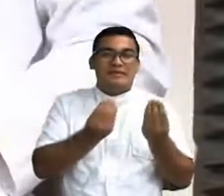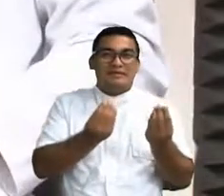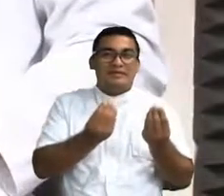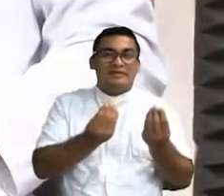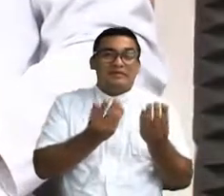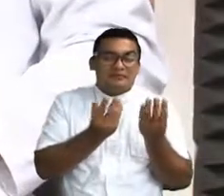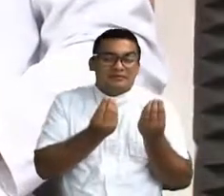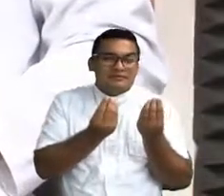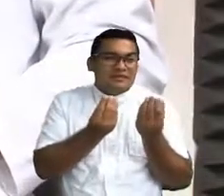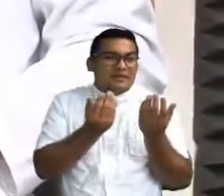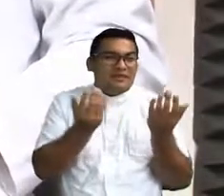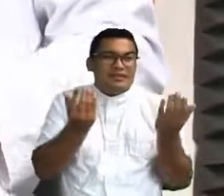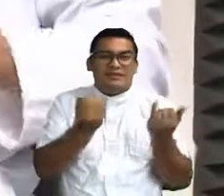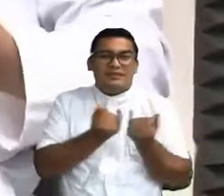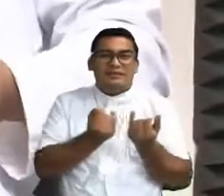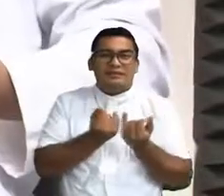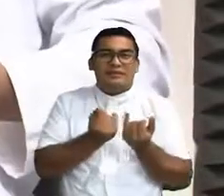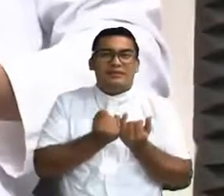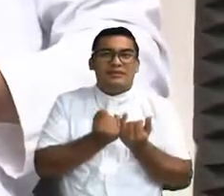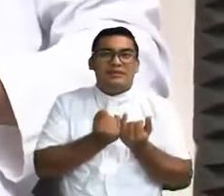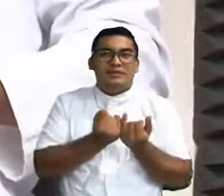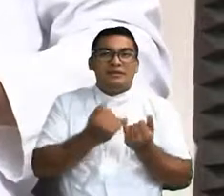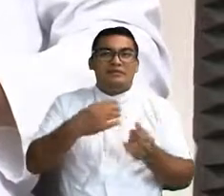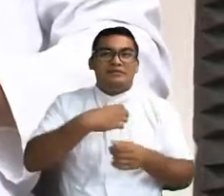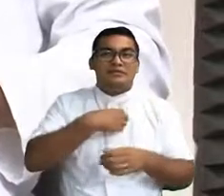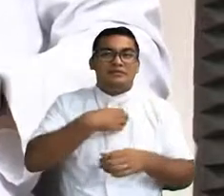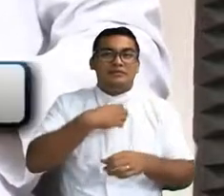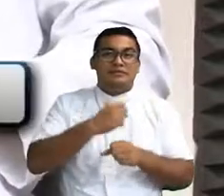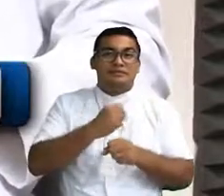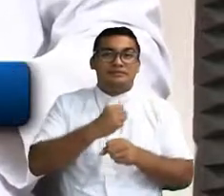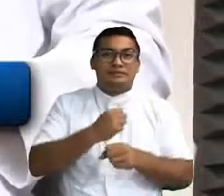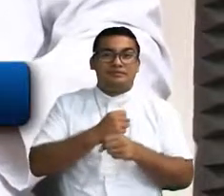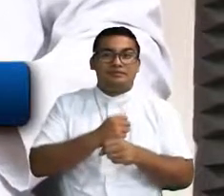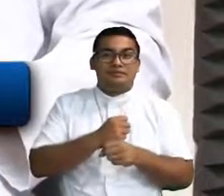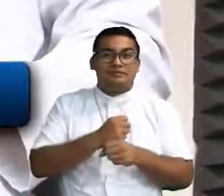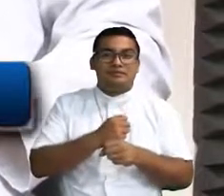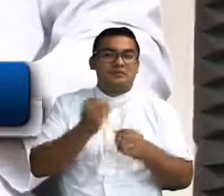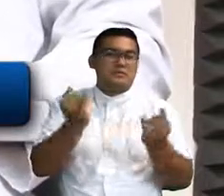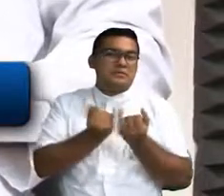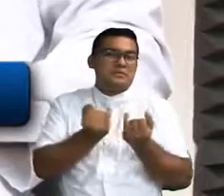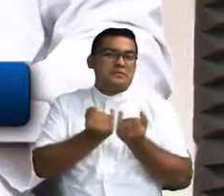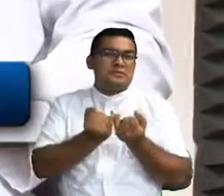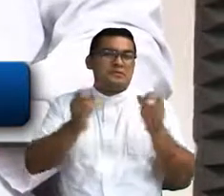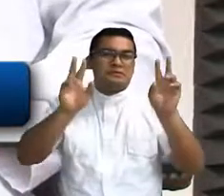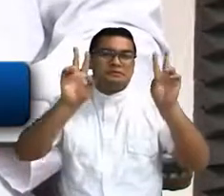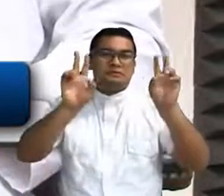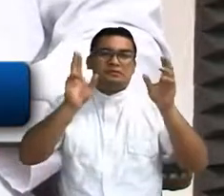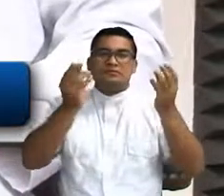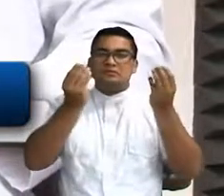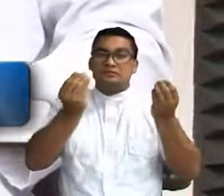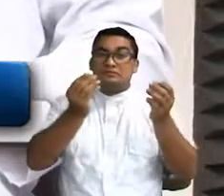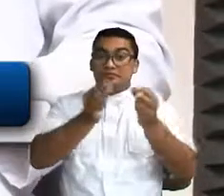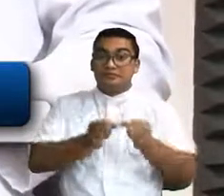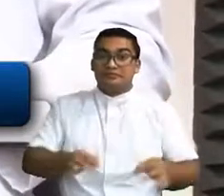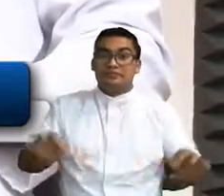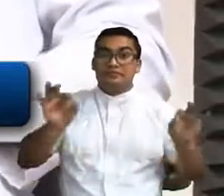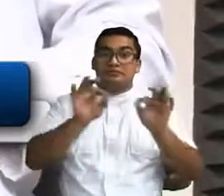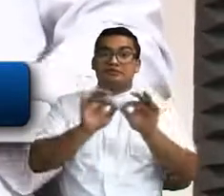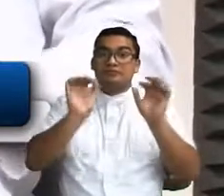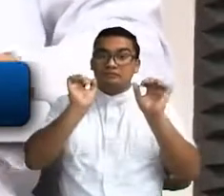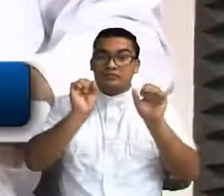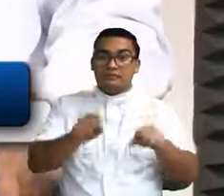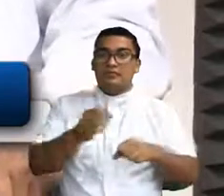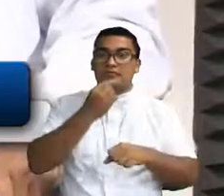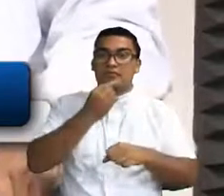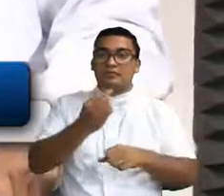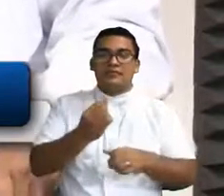que nosotros desarrollamos dentro de nuestros aspectos laborales. Ese es un tema muy importante. ¿Por qué? Porque esto puede generar un